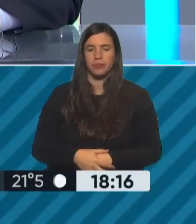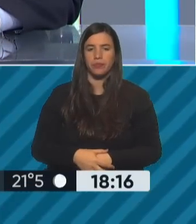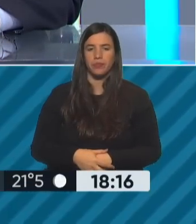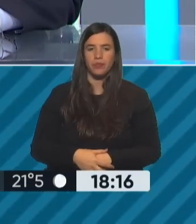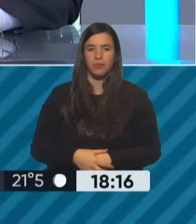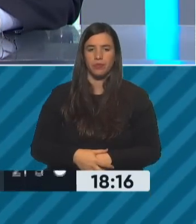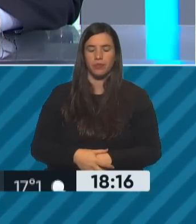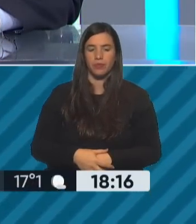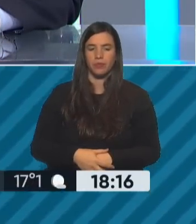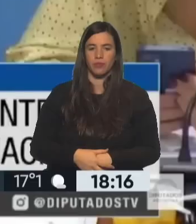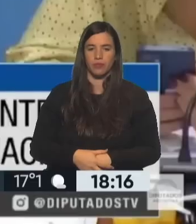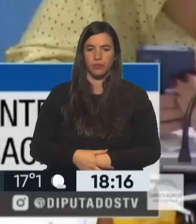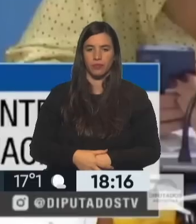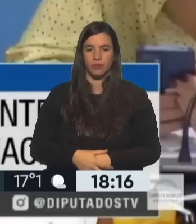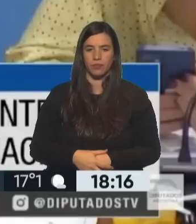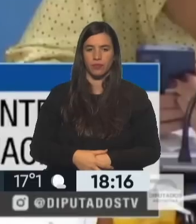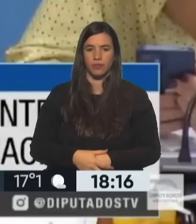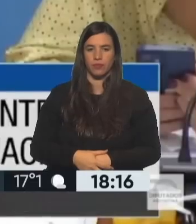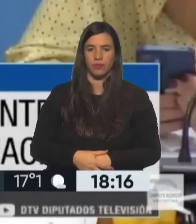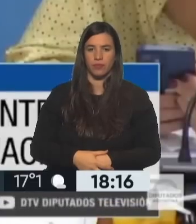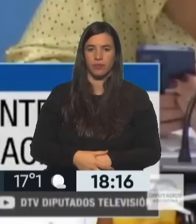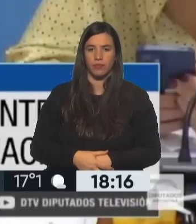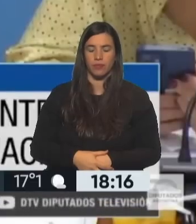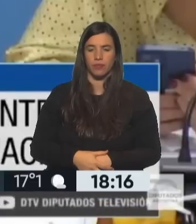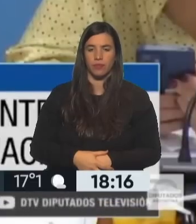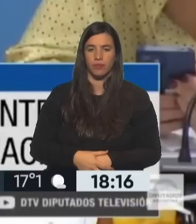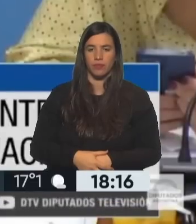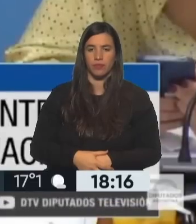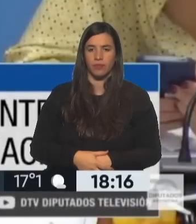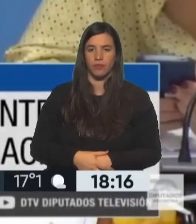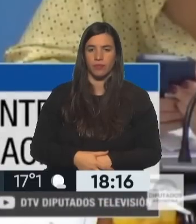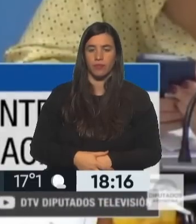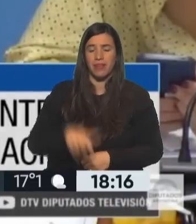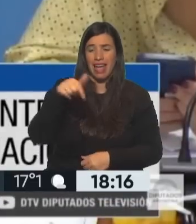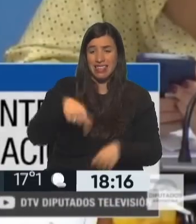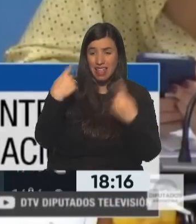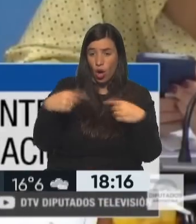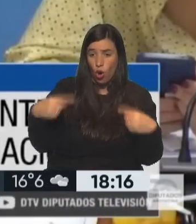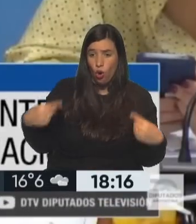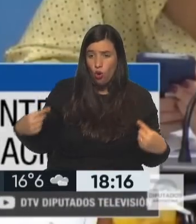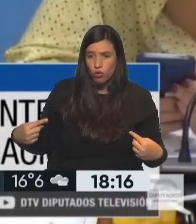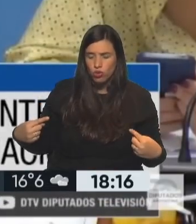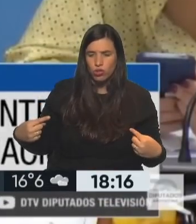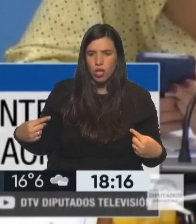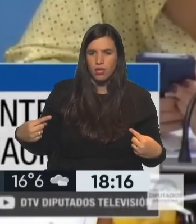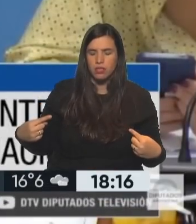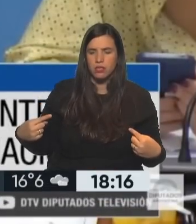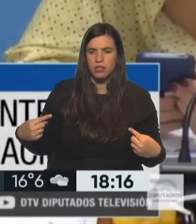dijo de Marchi. Yo lo vi ayer. Y en virtud de este tipo de informalidades y a efectos de no quedar